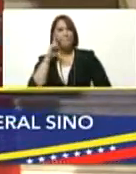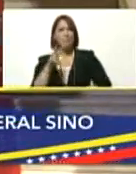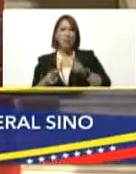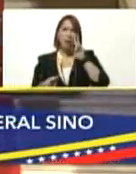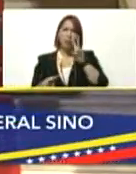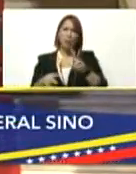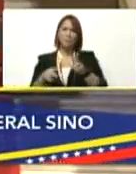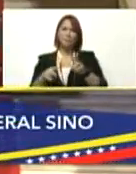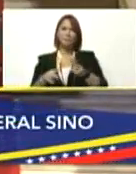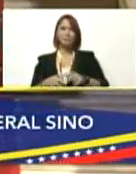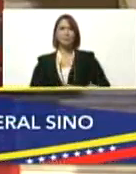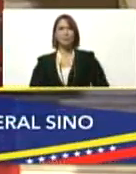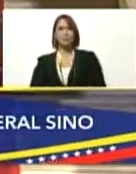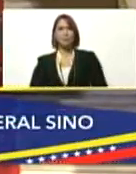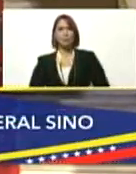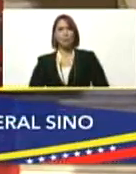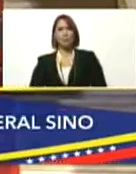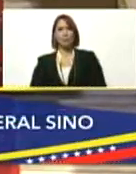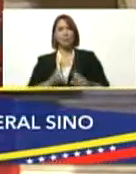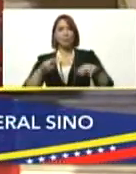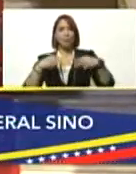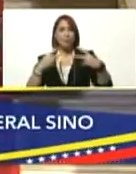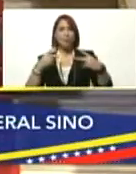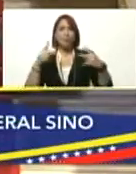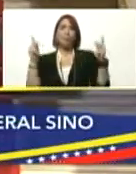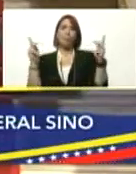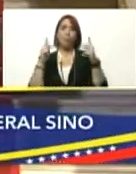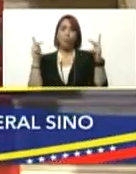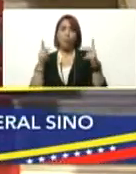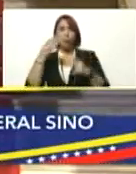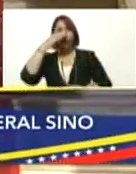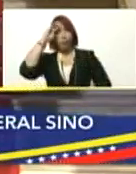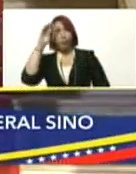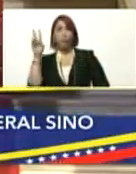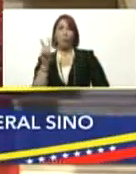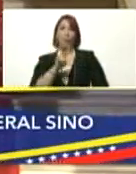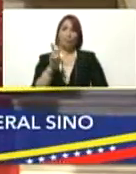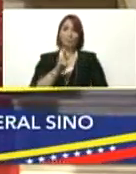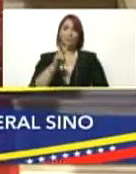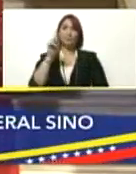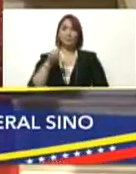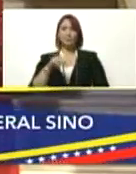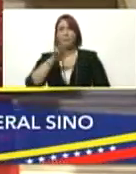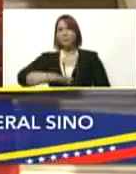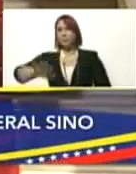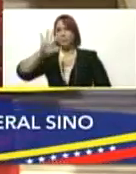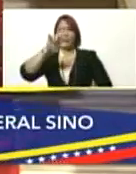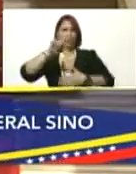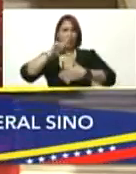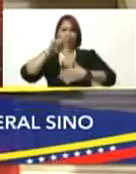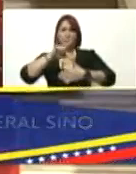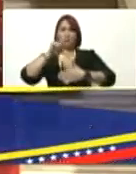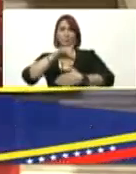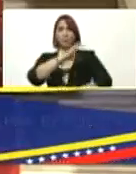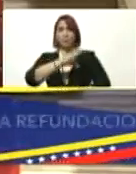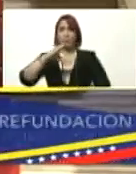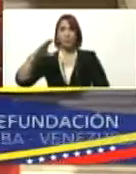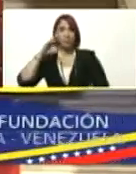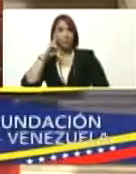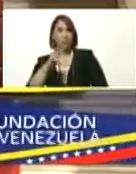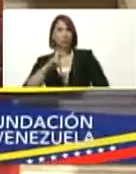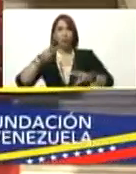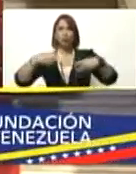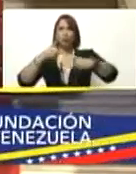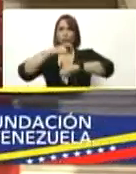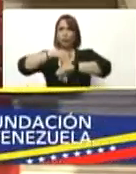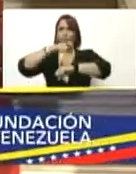visualizando una nueva prosperidad para Cuba, para Venezuela, para América Latina y el Caribe, visualizando nuevos